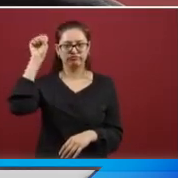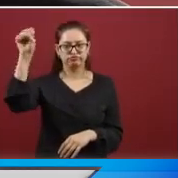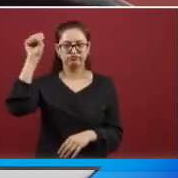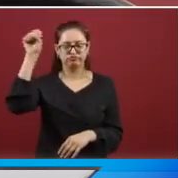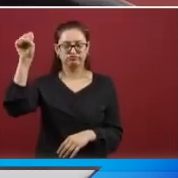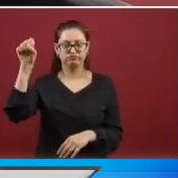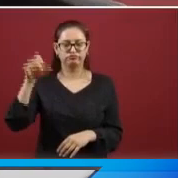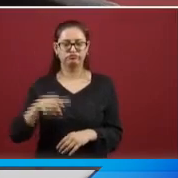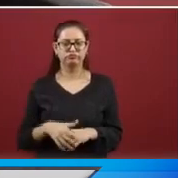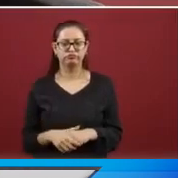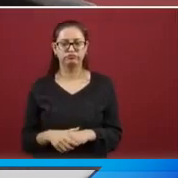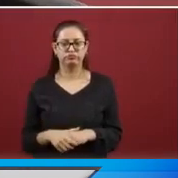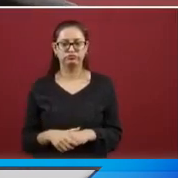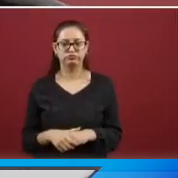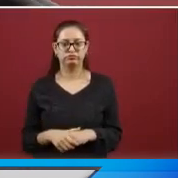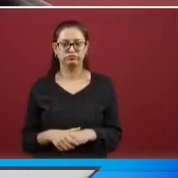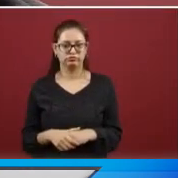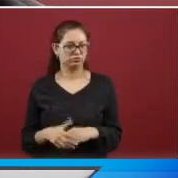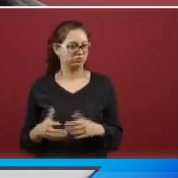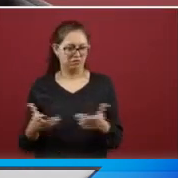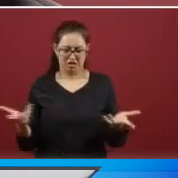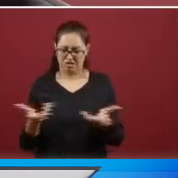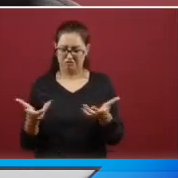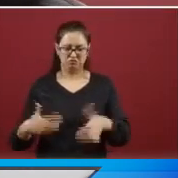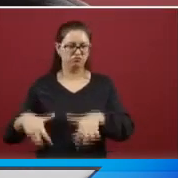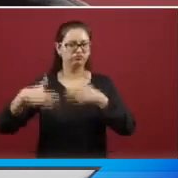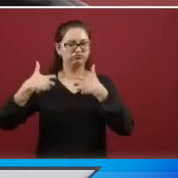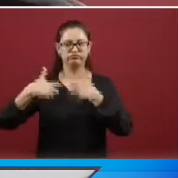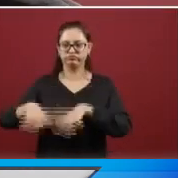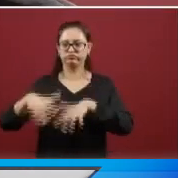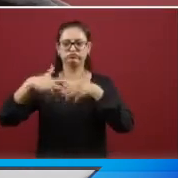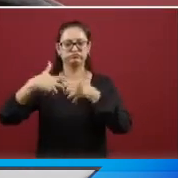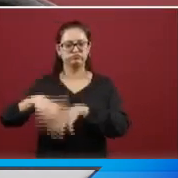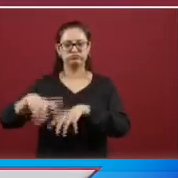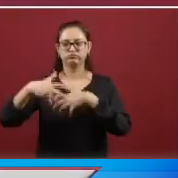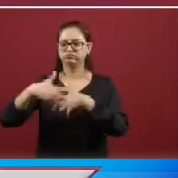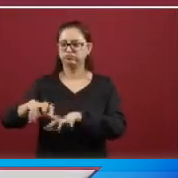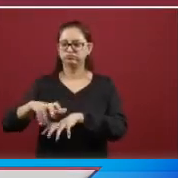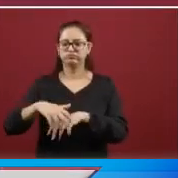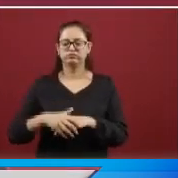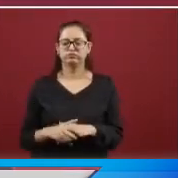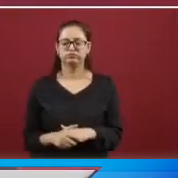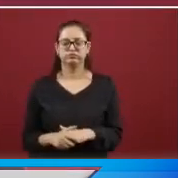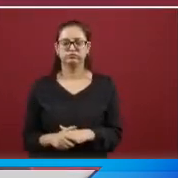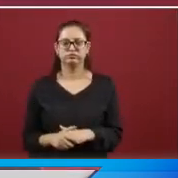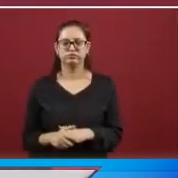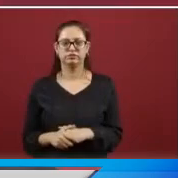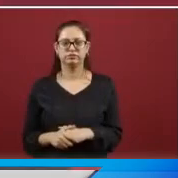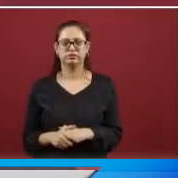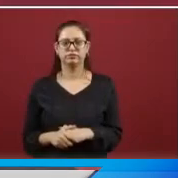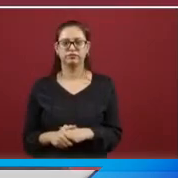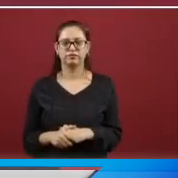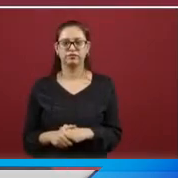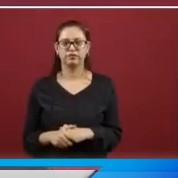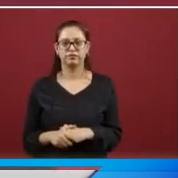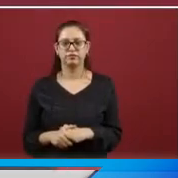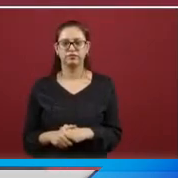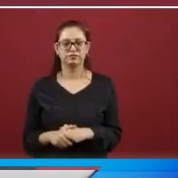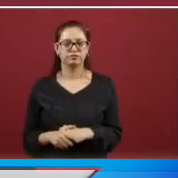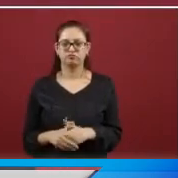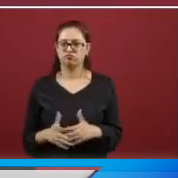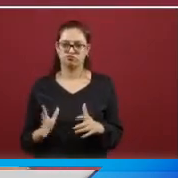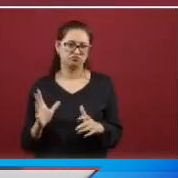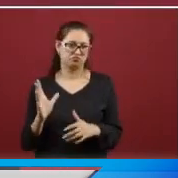las distintas corrientes sindicales. Se hace una invitación a dirigentes para tener una reunión y reafirmar los compromisos laborales. El presidente